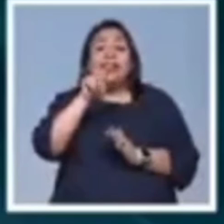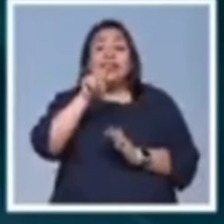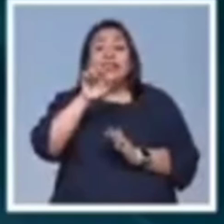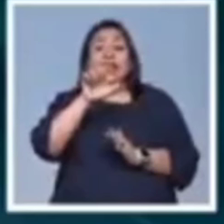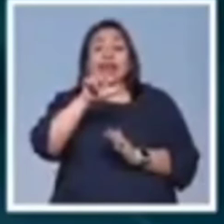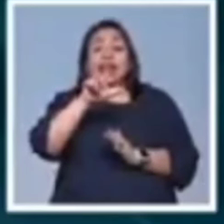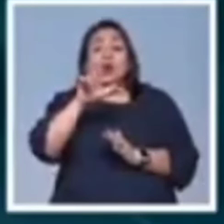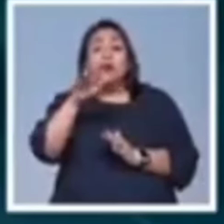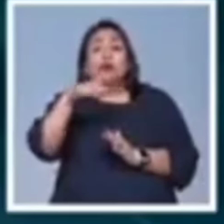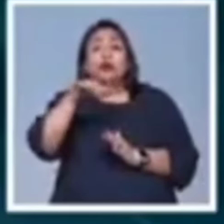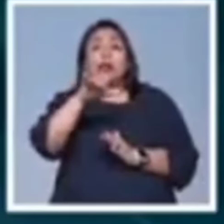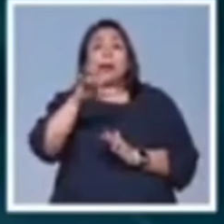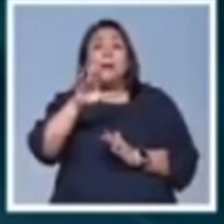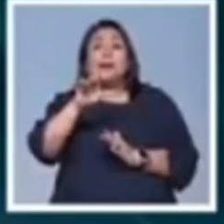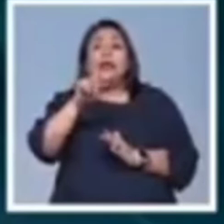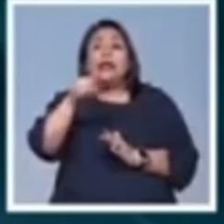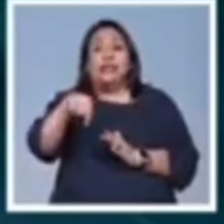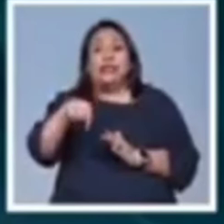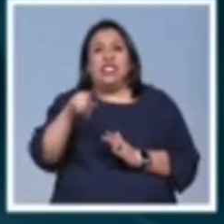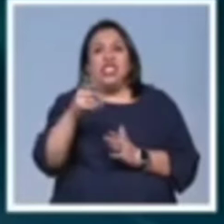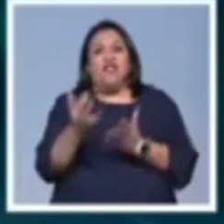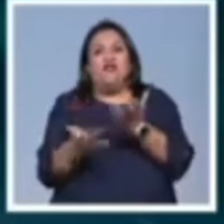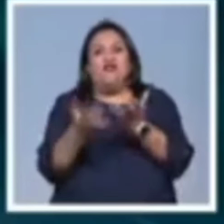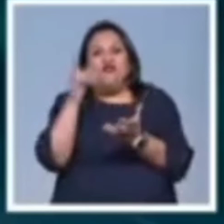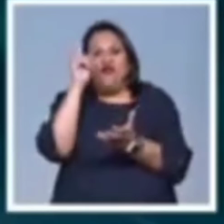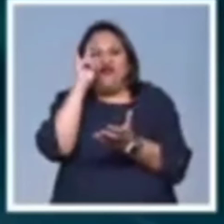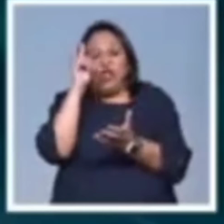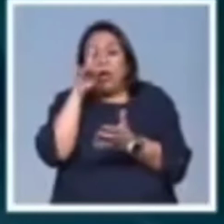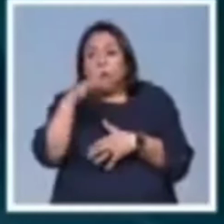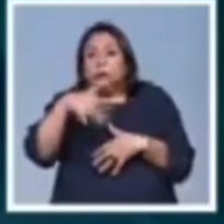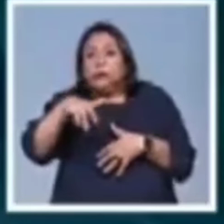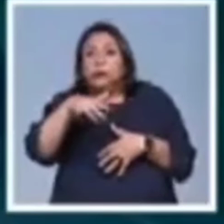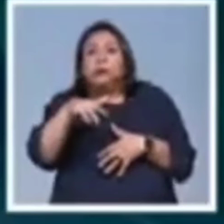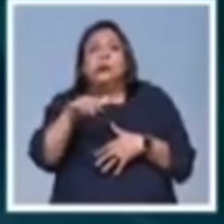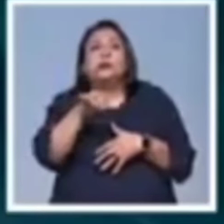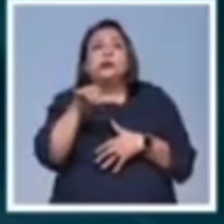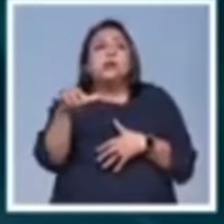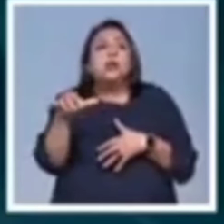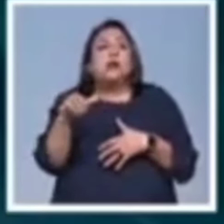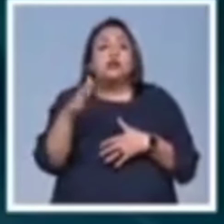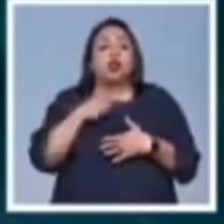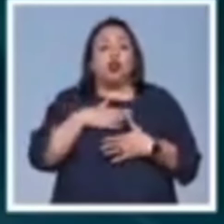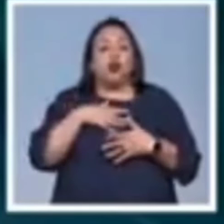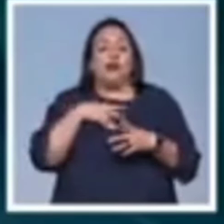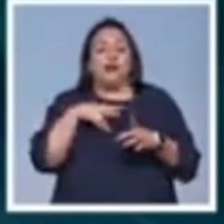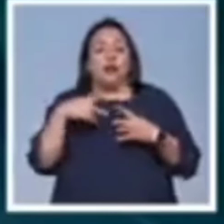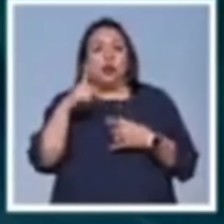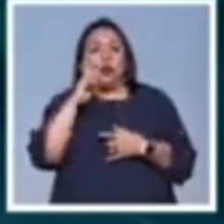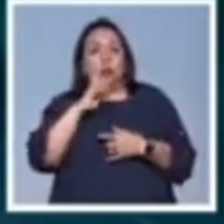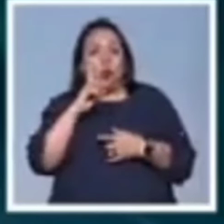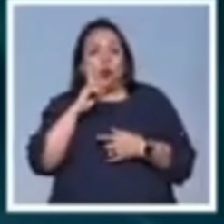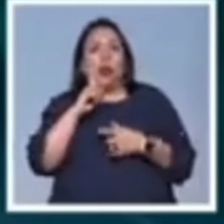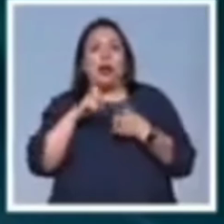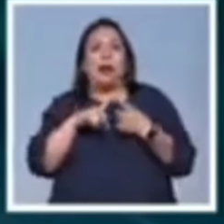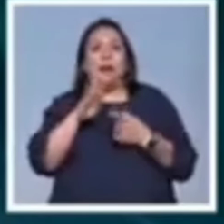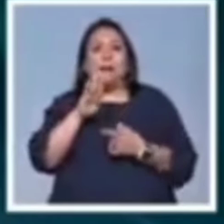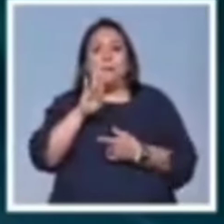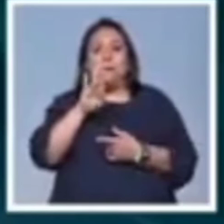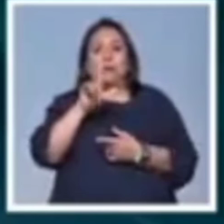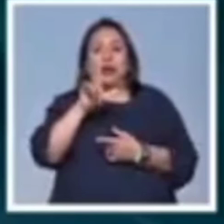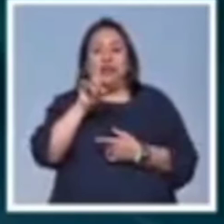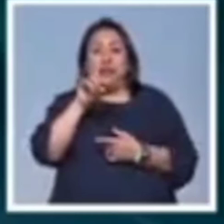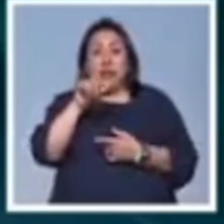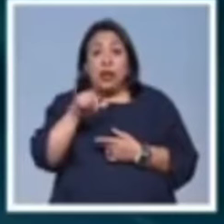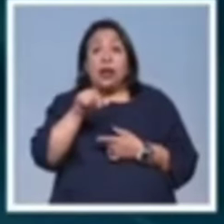búsqueda de Beatrice en el infierno, pero desde la clave femenina. Es Blandiana, que se ha muerto